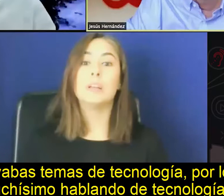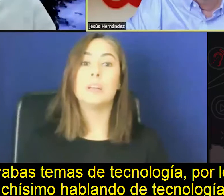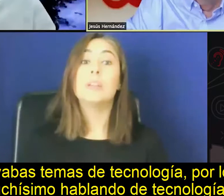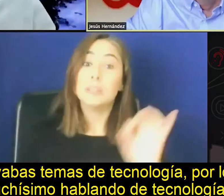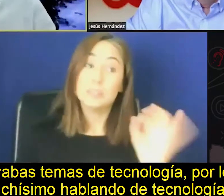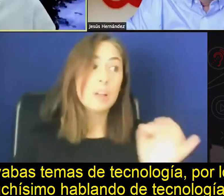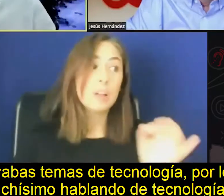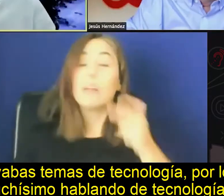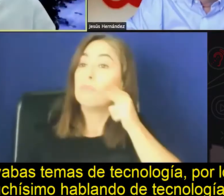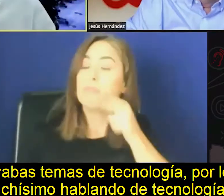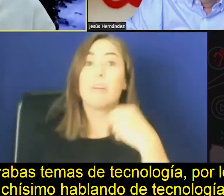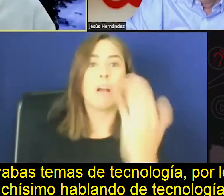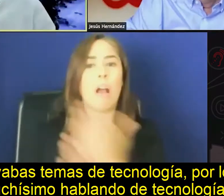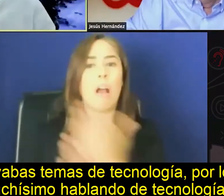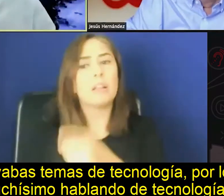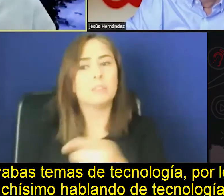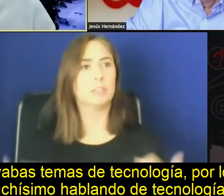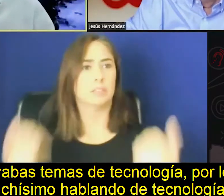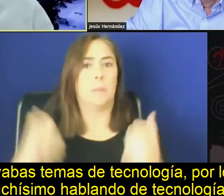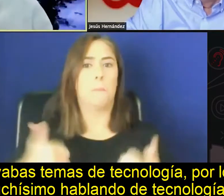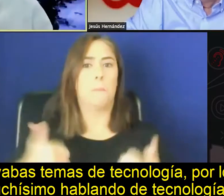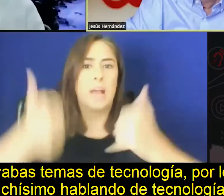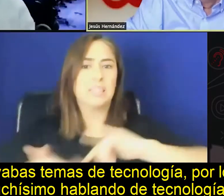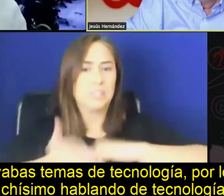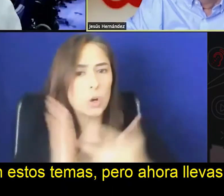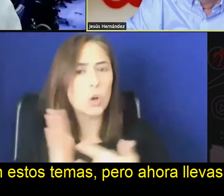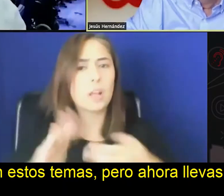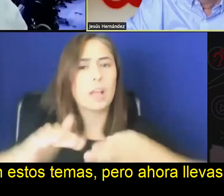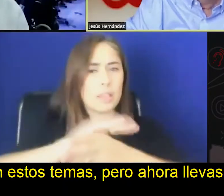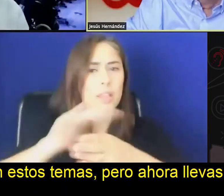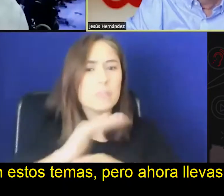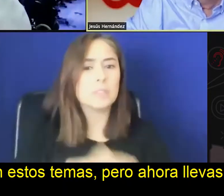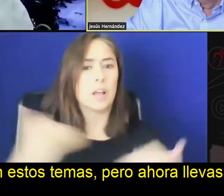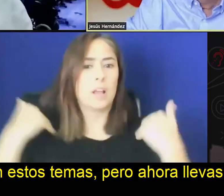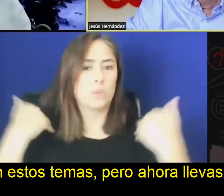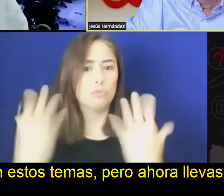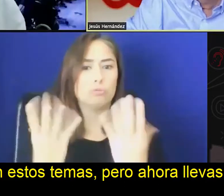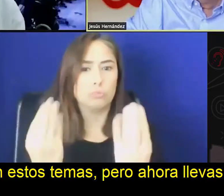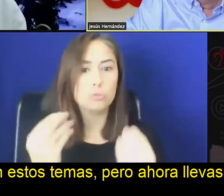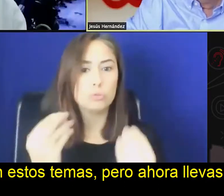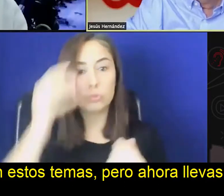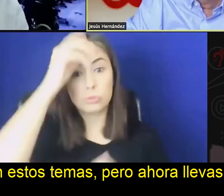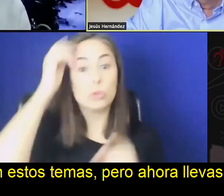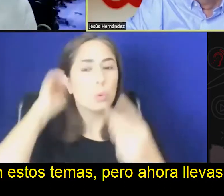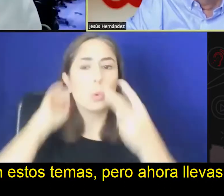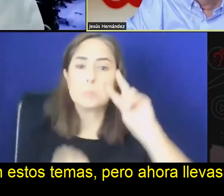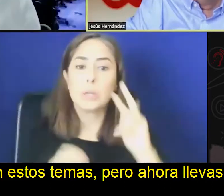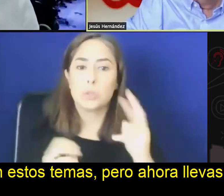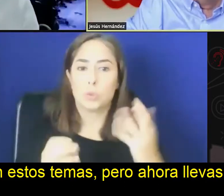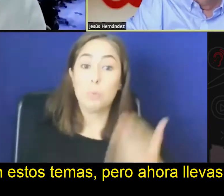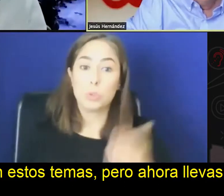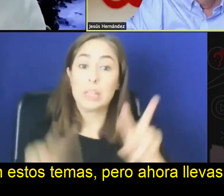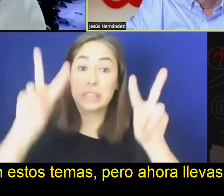conocido muchísimo Sí, hablando de tecnología, accesibilidad. Tú eres un gran experto en estos temas, ¿no? Pero ahora